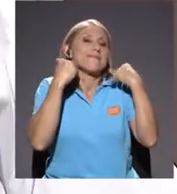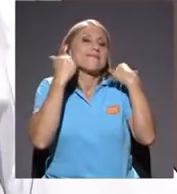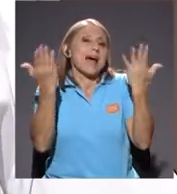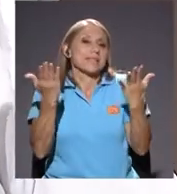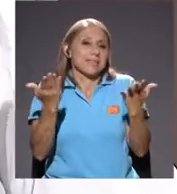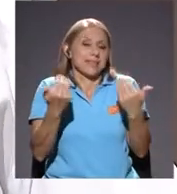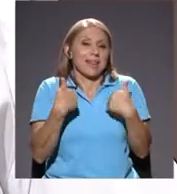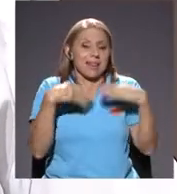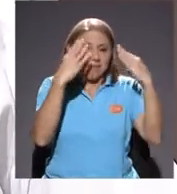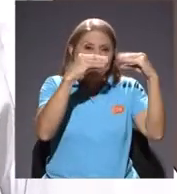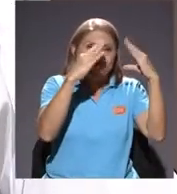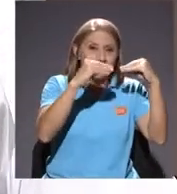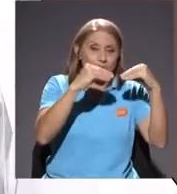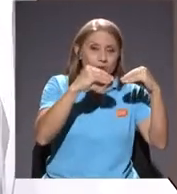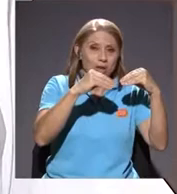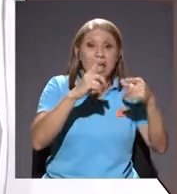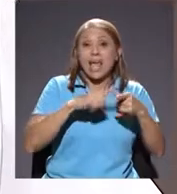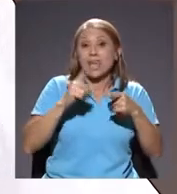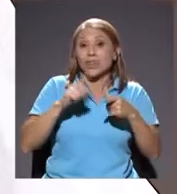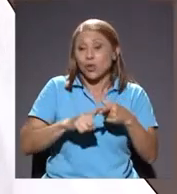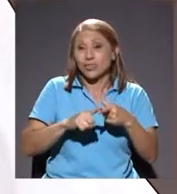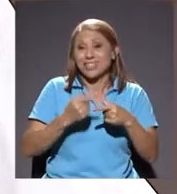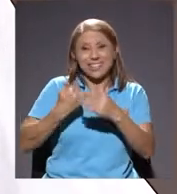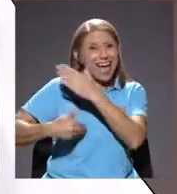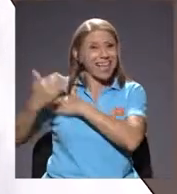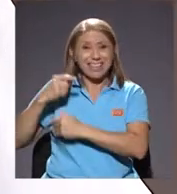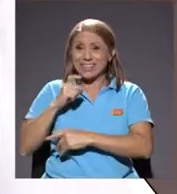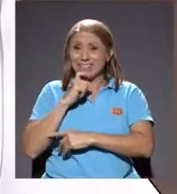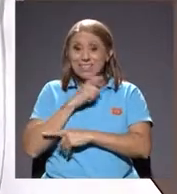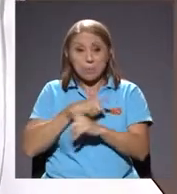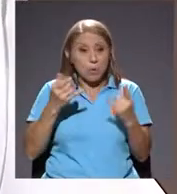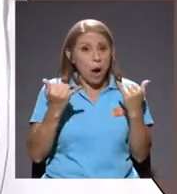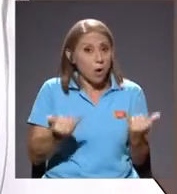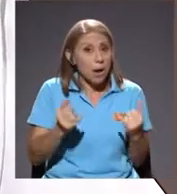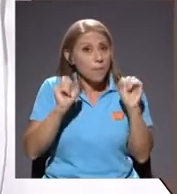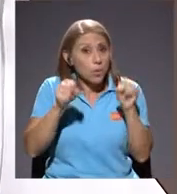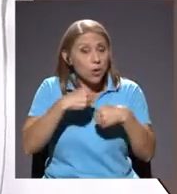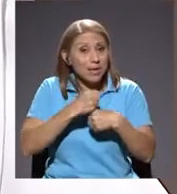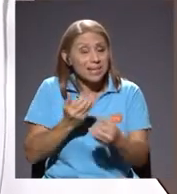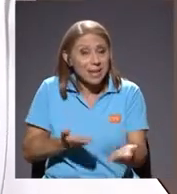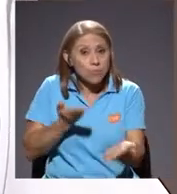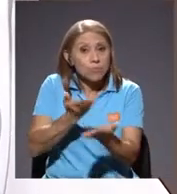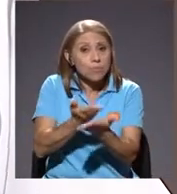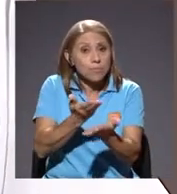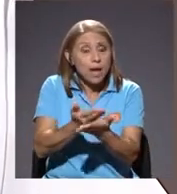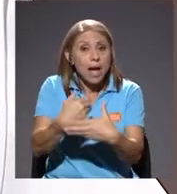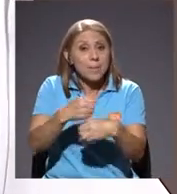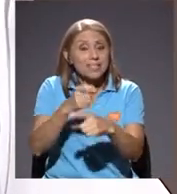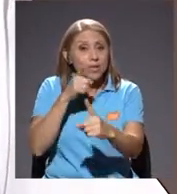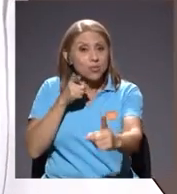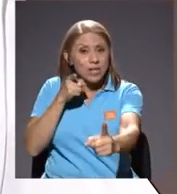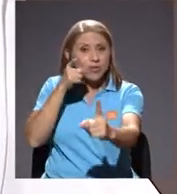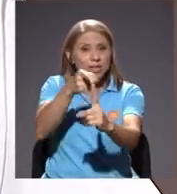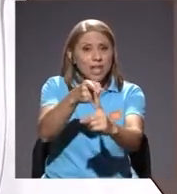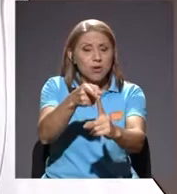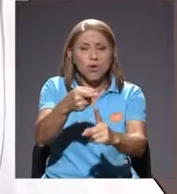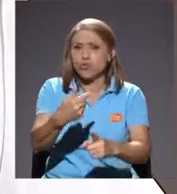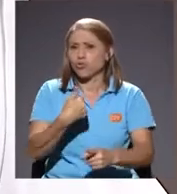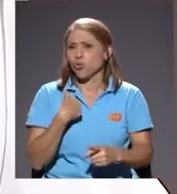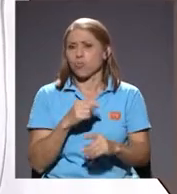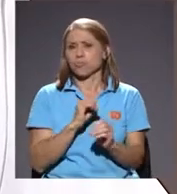pudieron hacer planteamientos al país quedaron trascendentales y que marcaron un derrotero verdad yo no tengo la menor duda